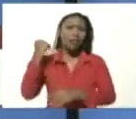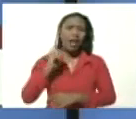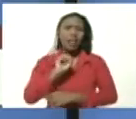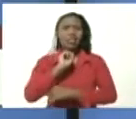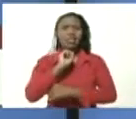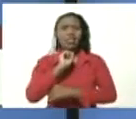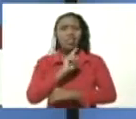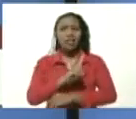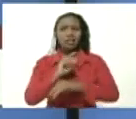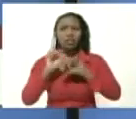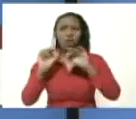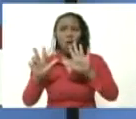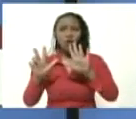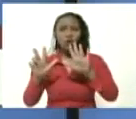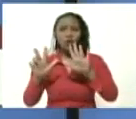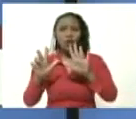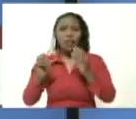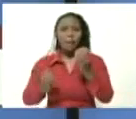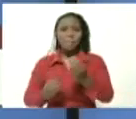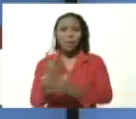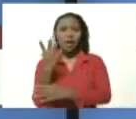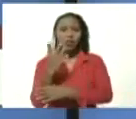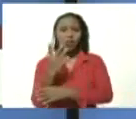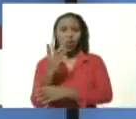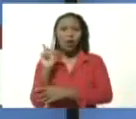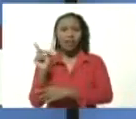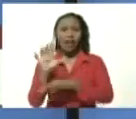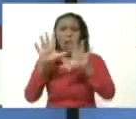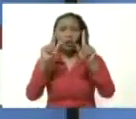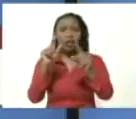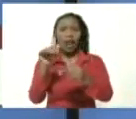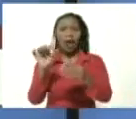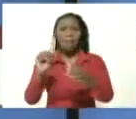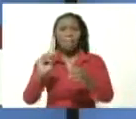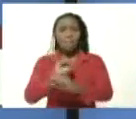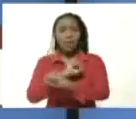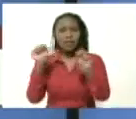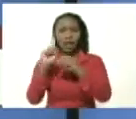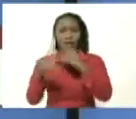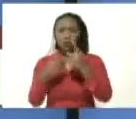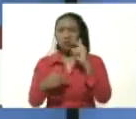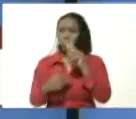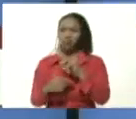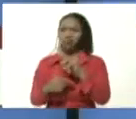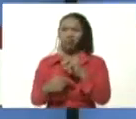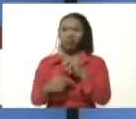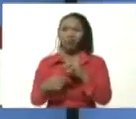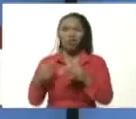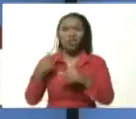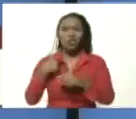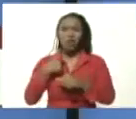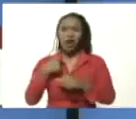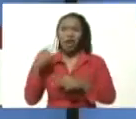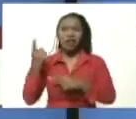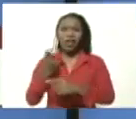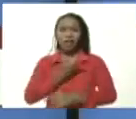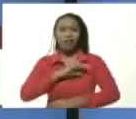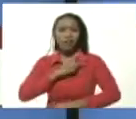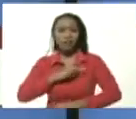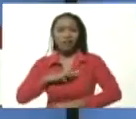18 de mayo, cuando a las 11 de la mañana vio que no había resultado, dijo, me están haciendo fraude y me